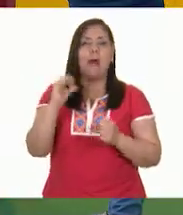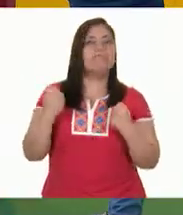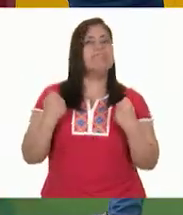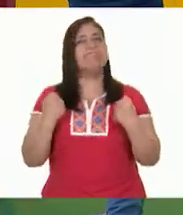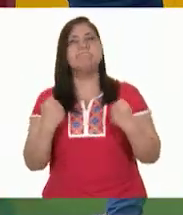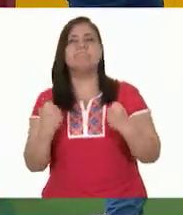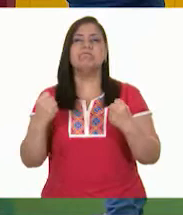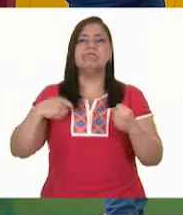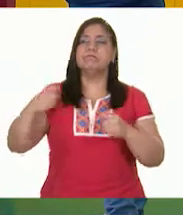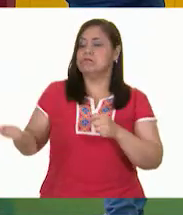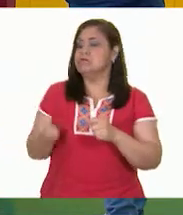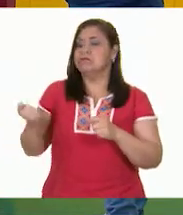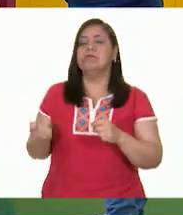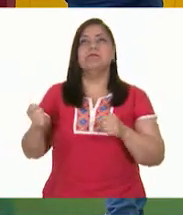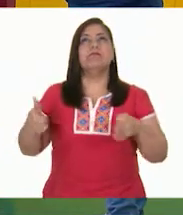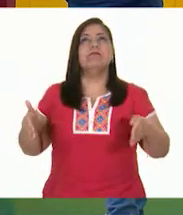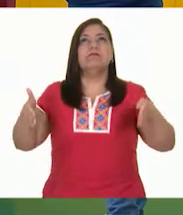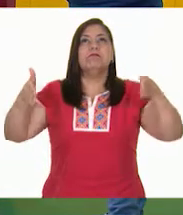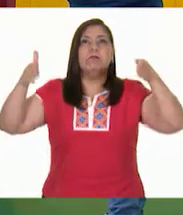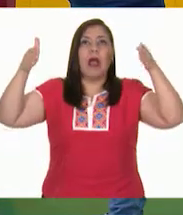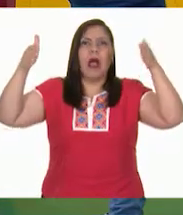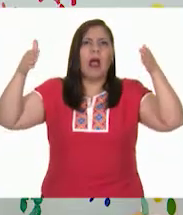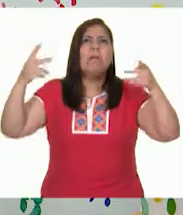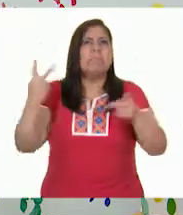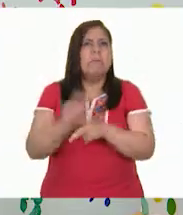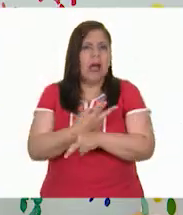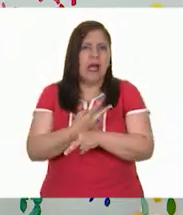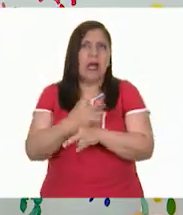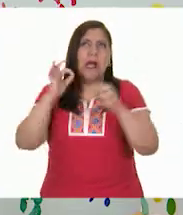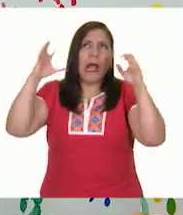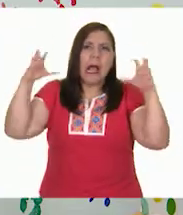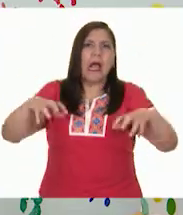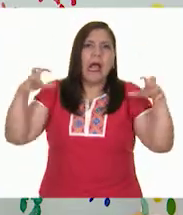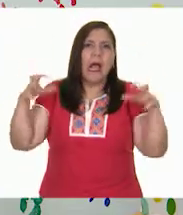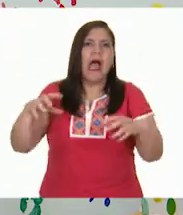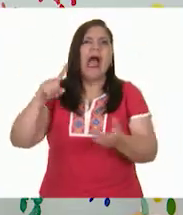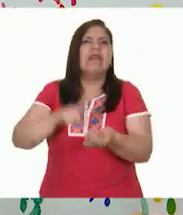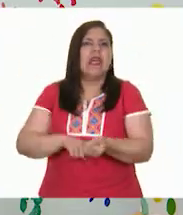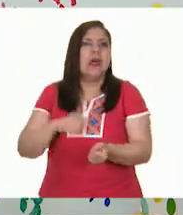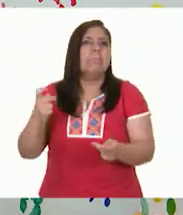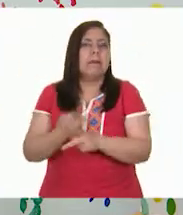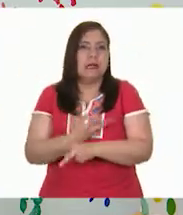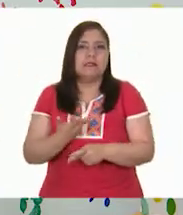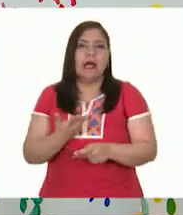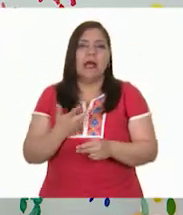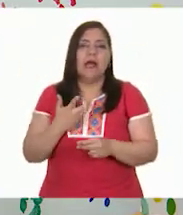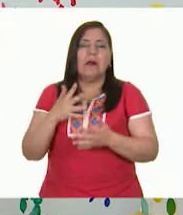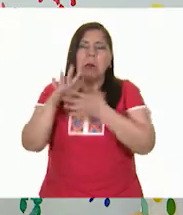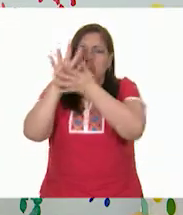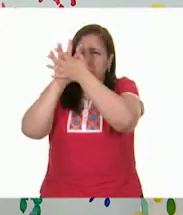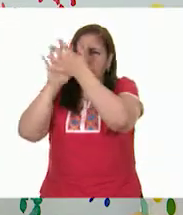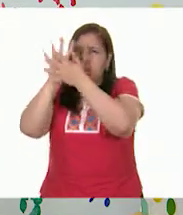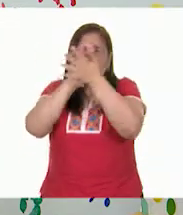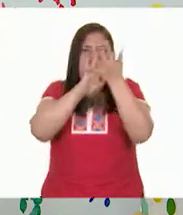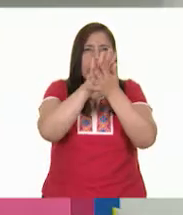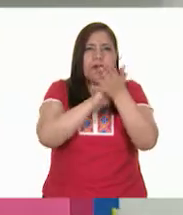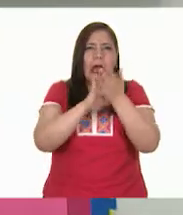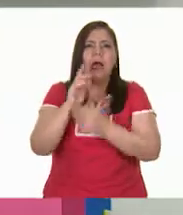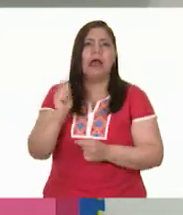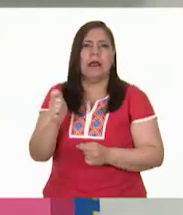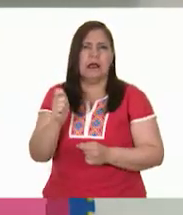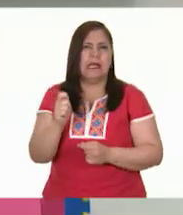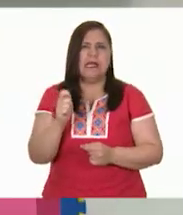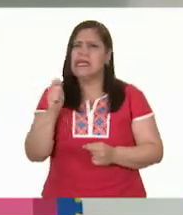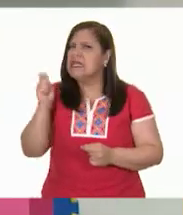las ventanas cerradas y tal vez está lloviendo afuera. Ajá. ¿Qué pasa en las ventanas? Se empañan. ¿Pero qué es ese empaño? ¿Es